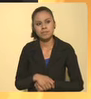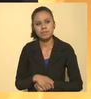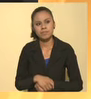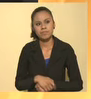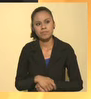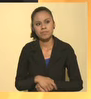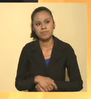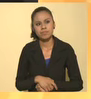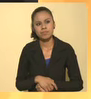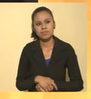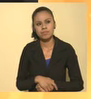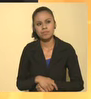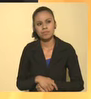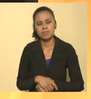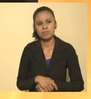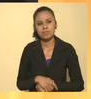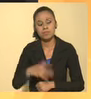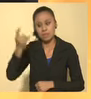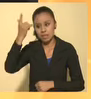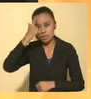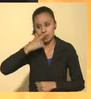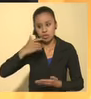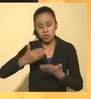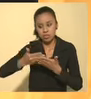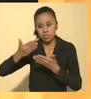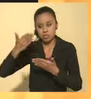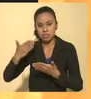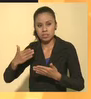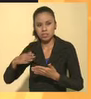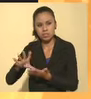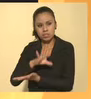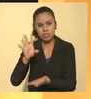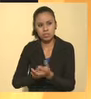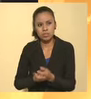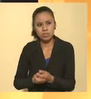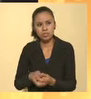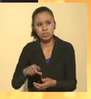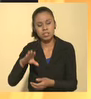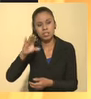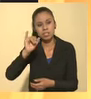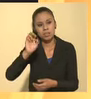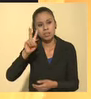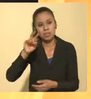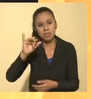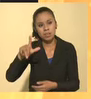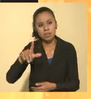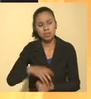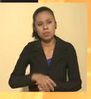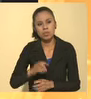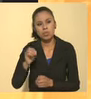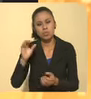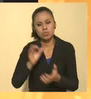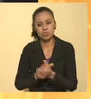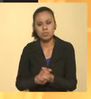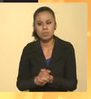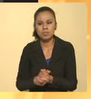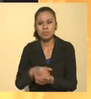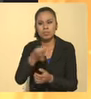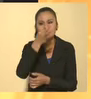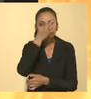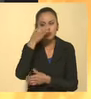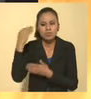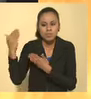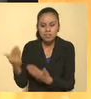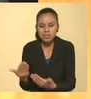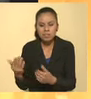Es de la noche anterior de la boda, que muchas veces es la boda civil, o si no, los amigos más cercanos que van llegando y